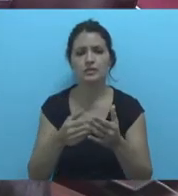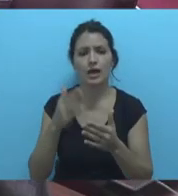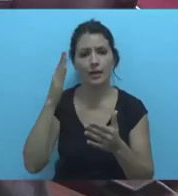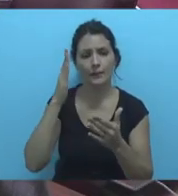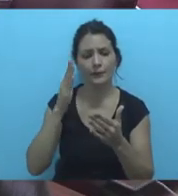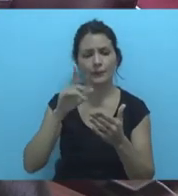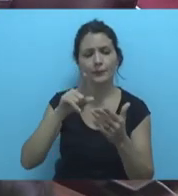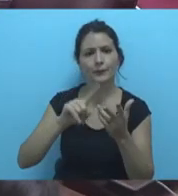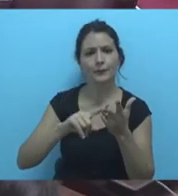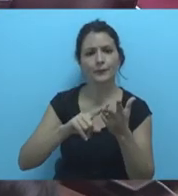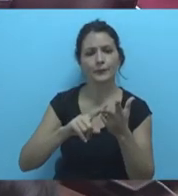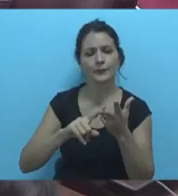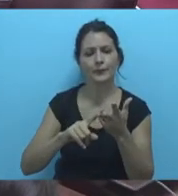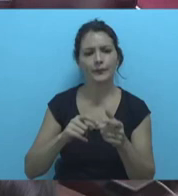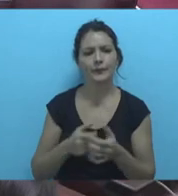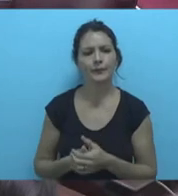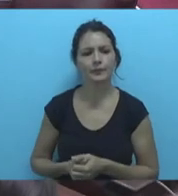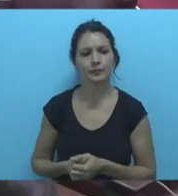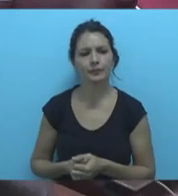Está faltando el de...